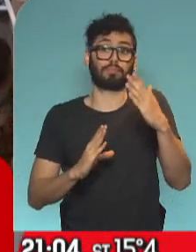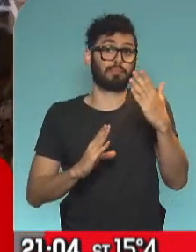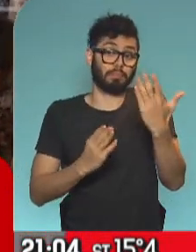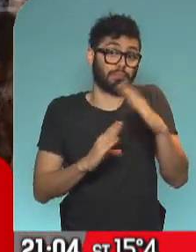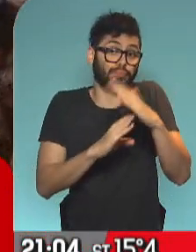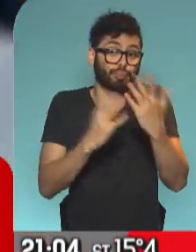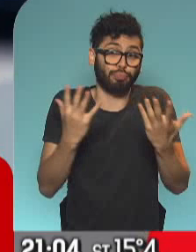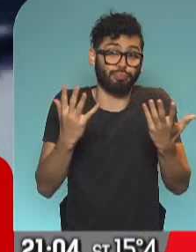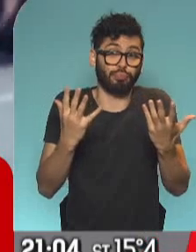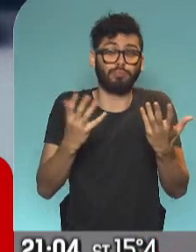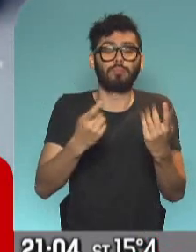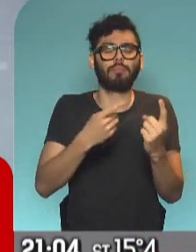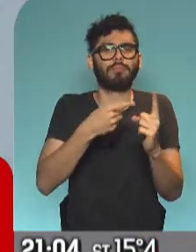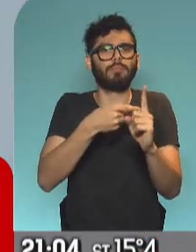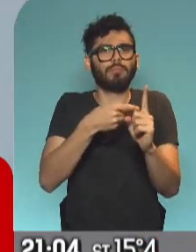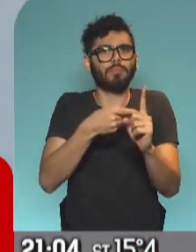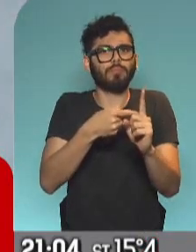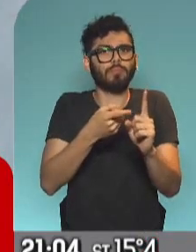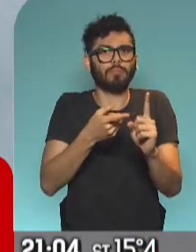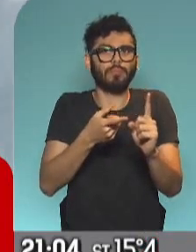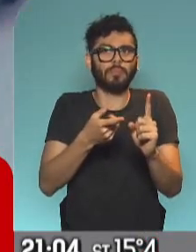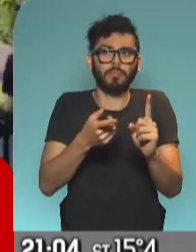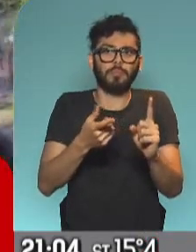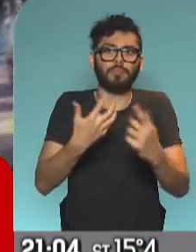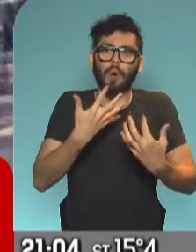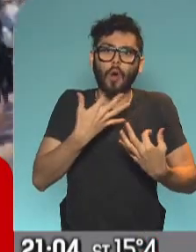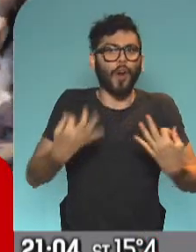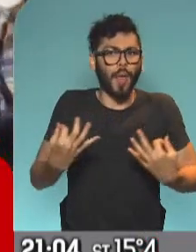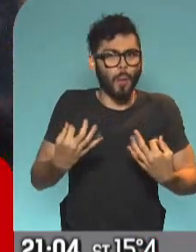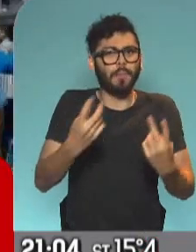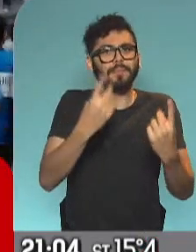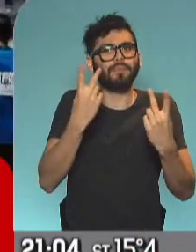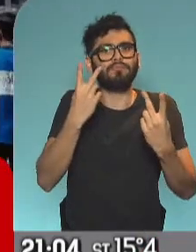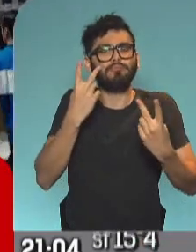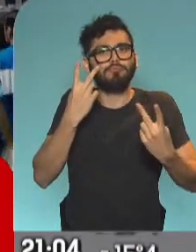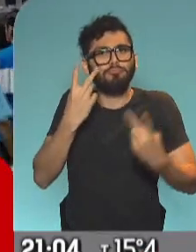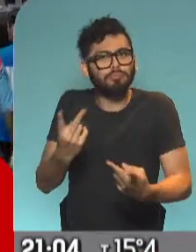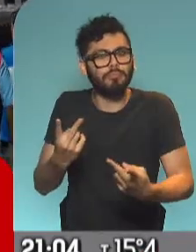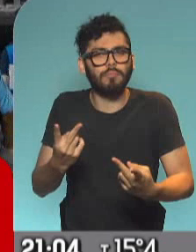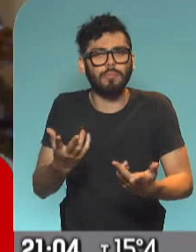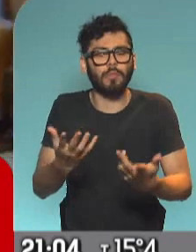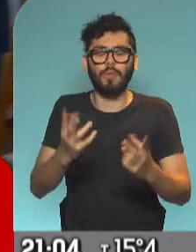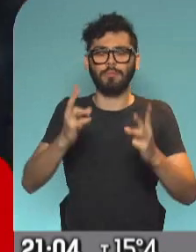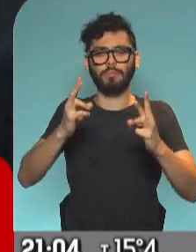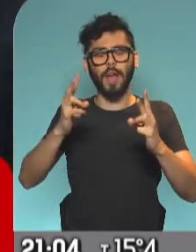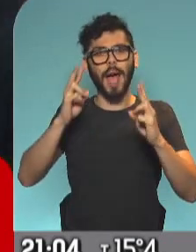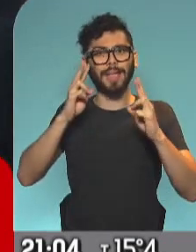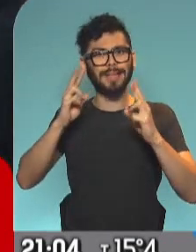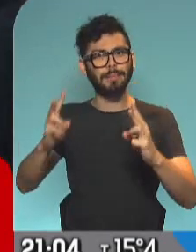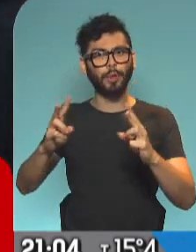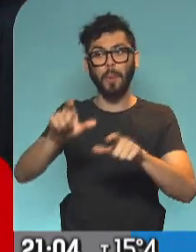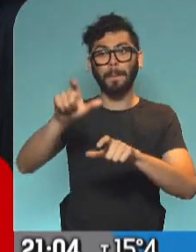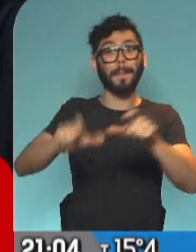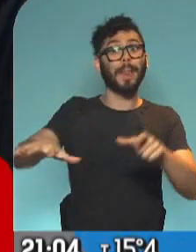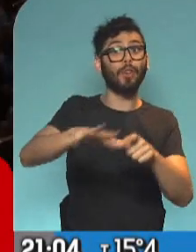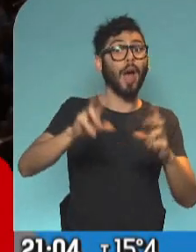de que esto sea real, del reconocimiento del respeto de las personas,